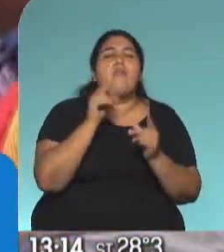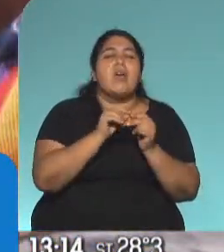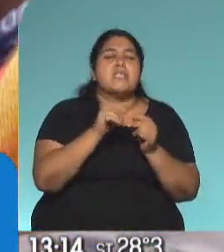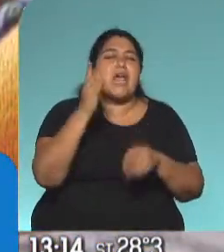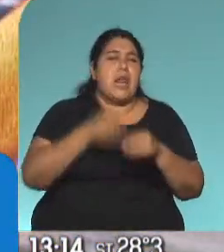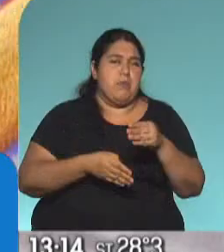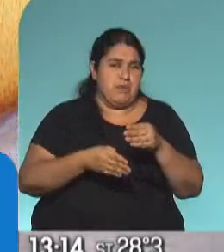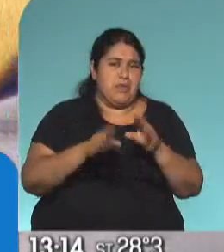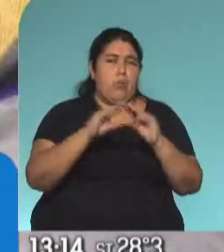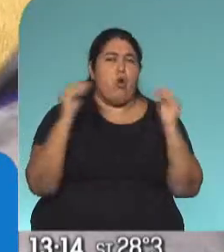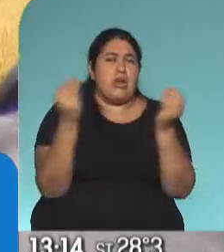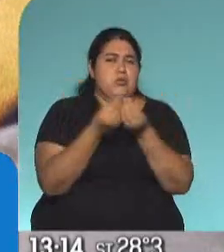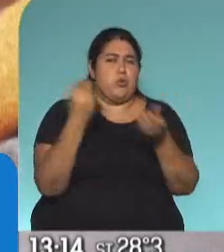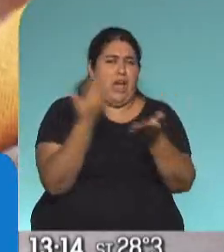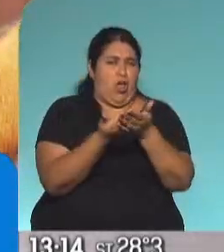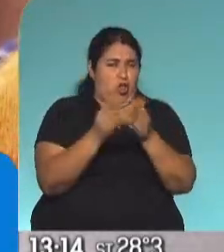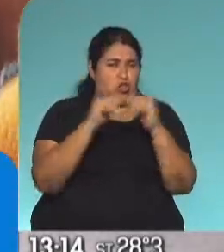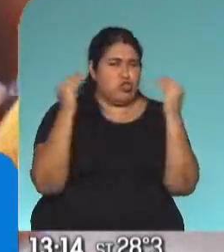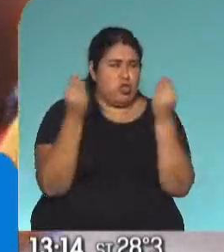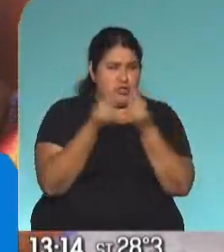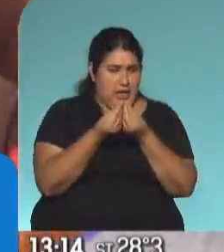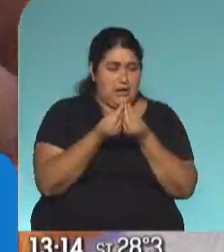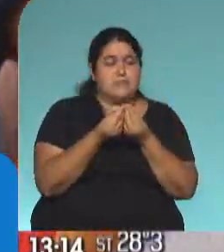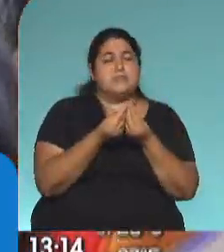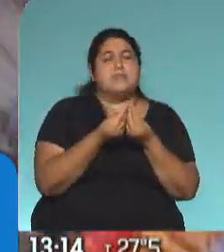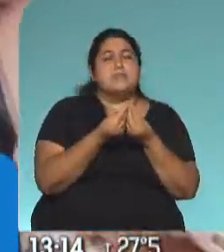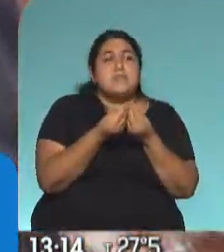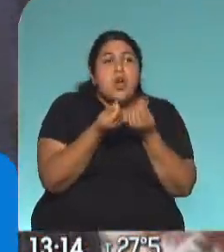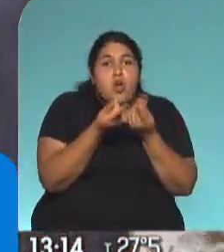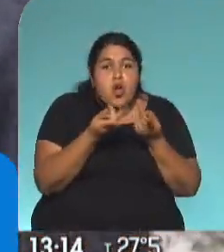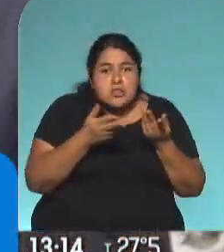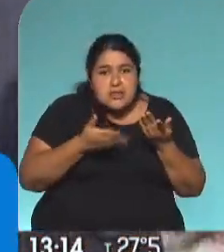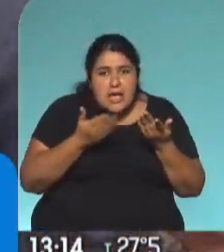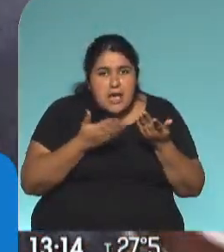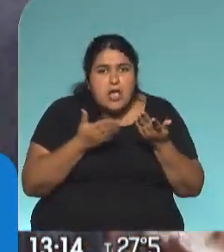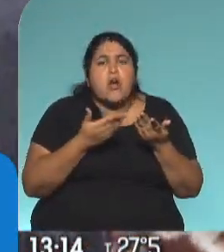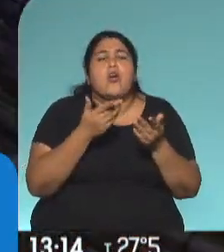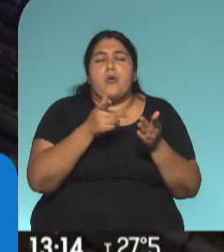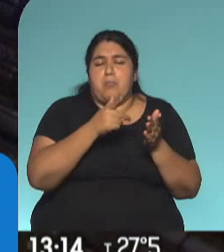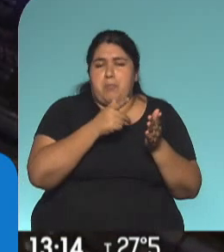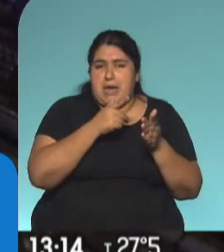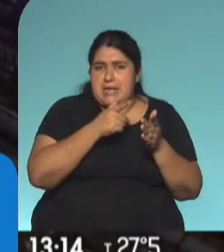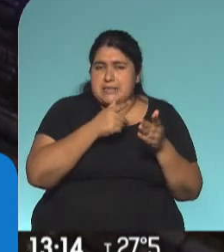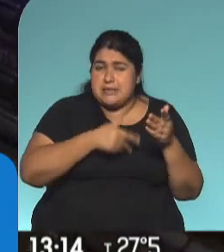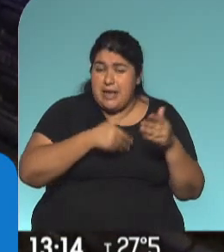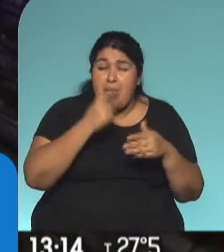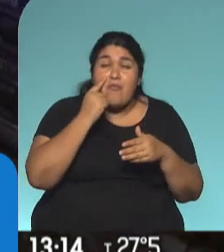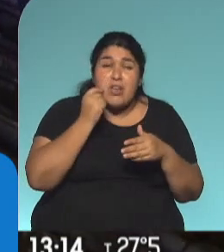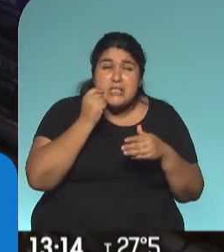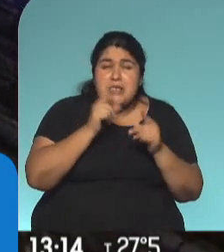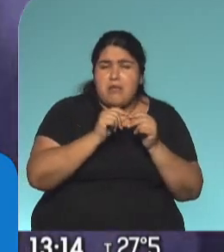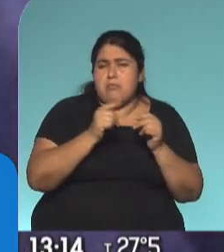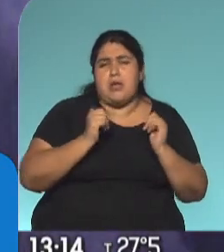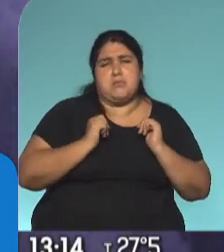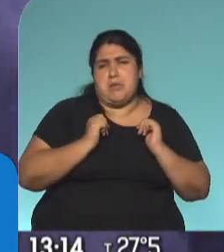resultados totales. Con este conteo... Este conteo me parce que ahí las fechas habrá que esperar.